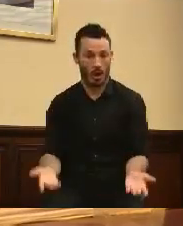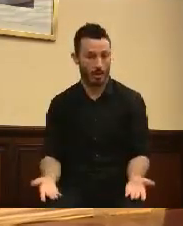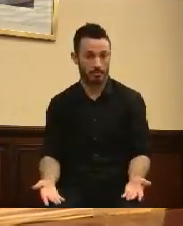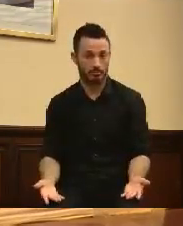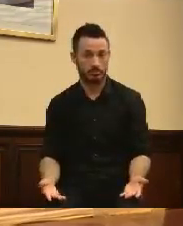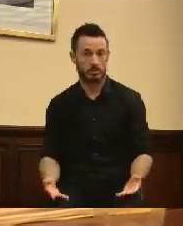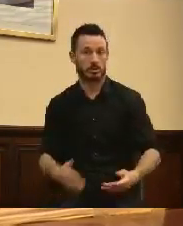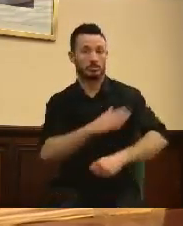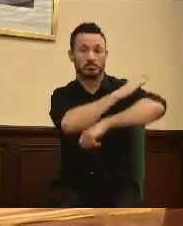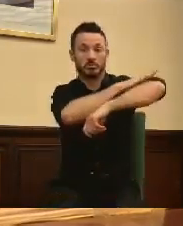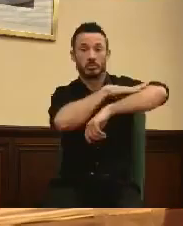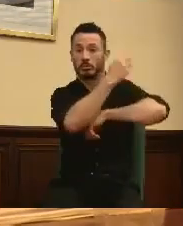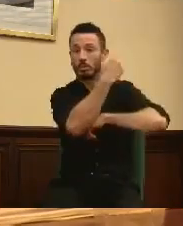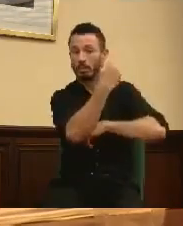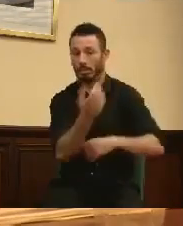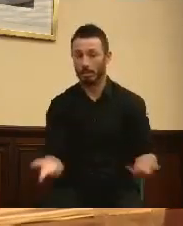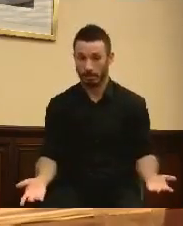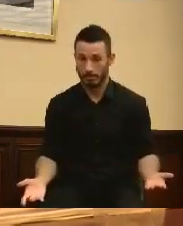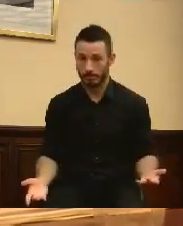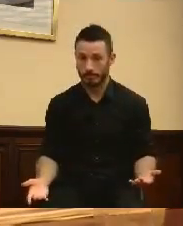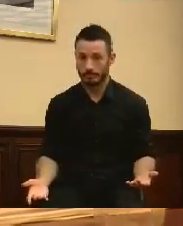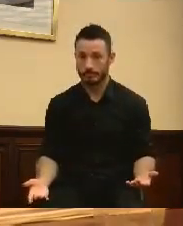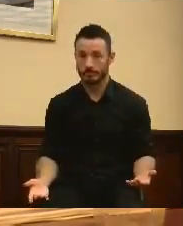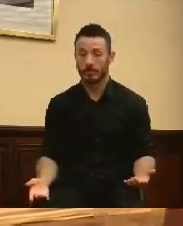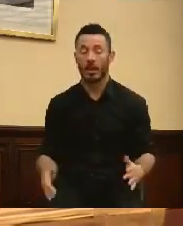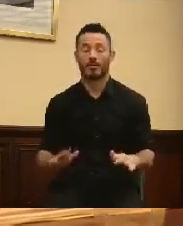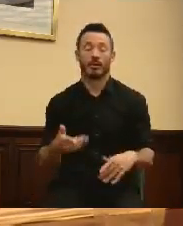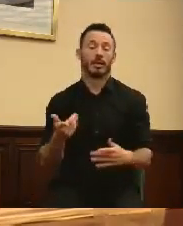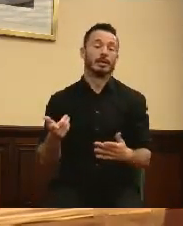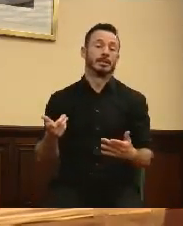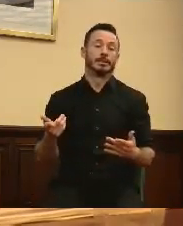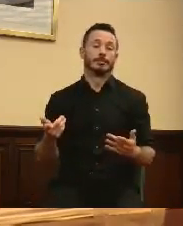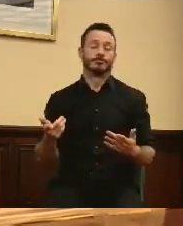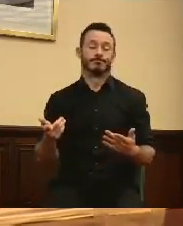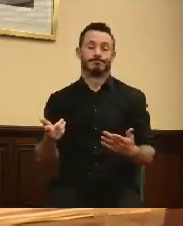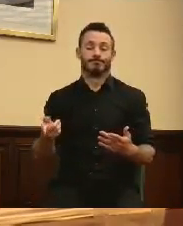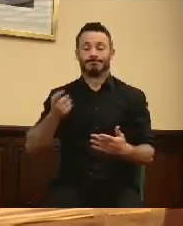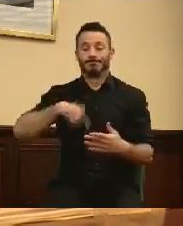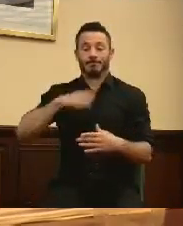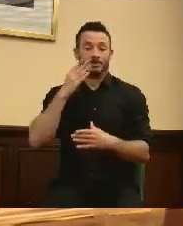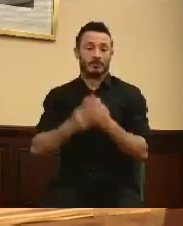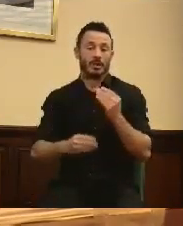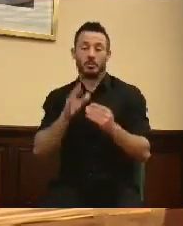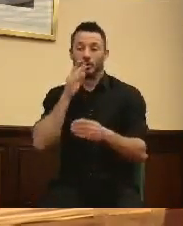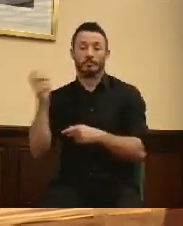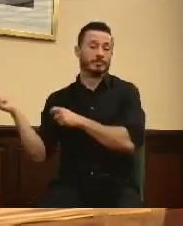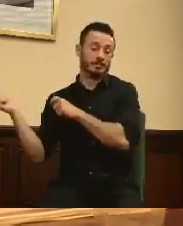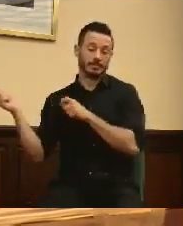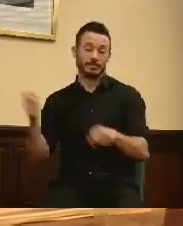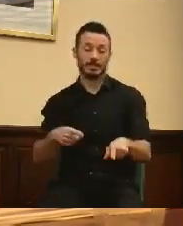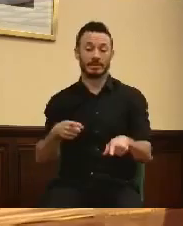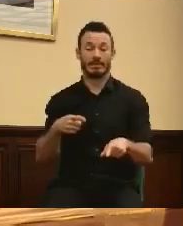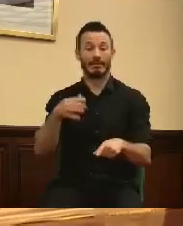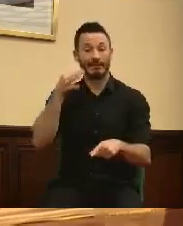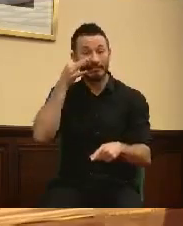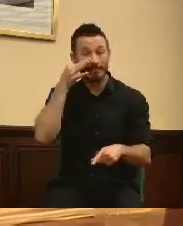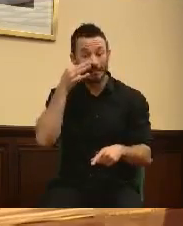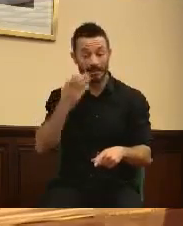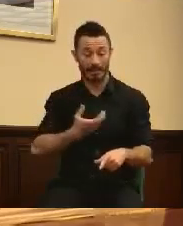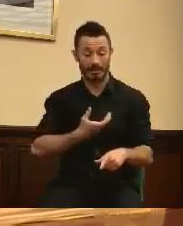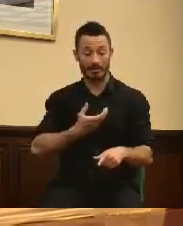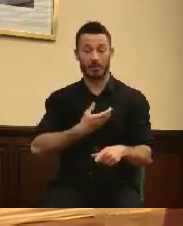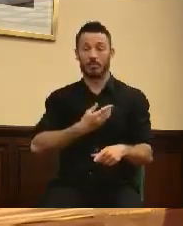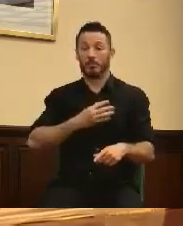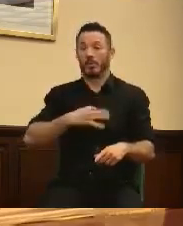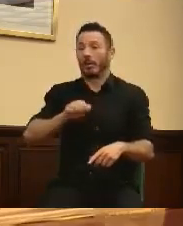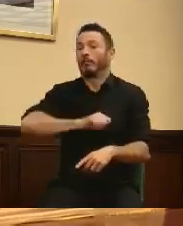superiores. Y de todo esto pecamos todos alguna vez en traer cosas que no son competencia de aquí, que por mucho que las